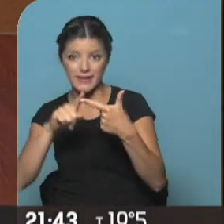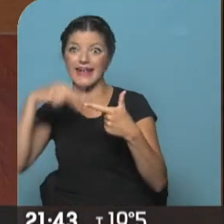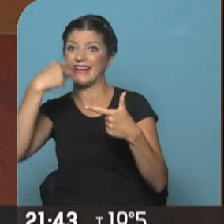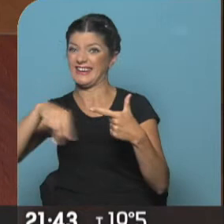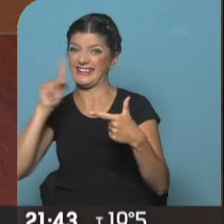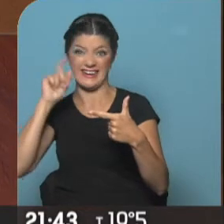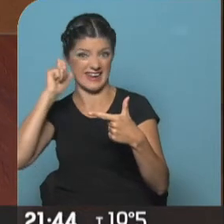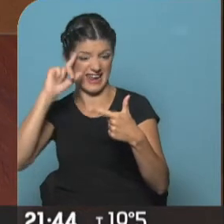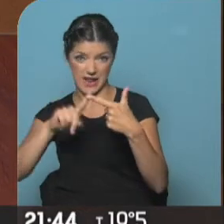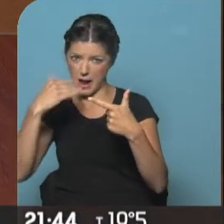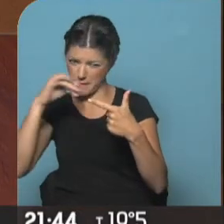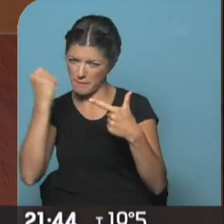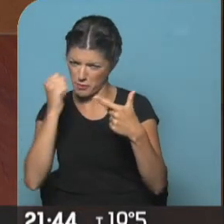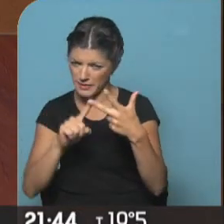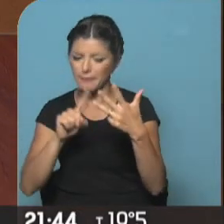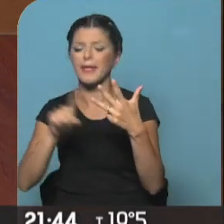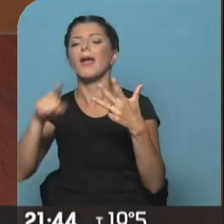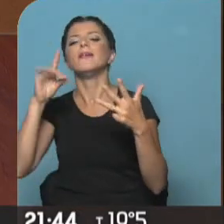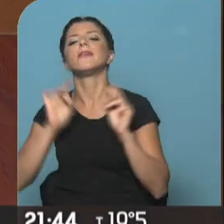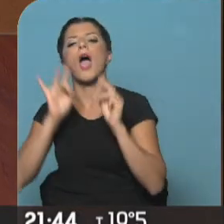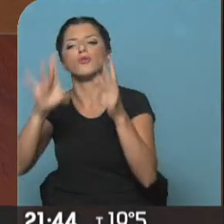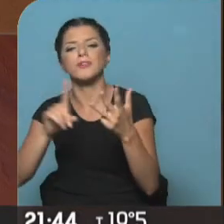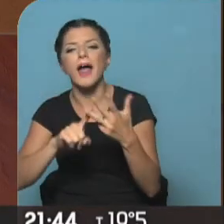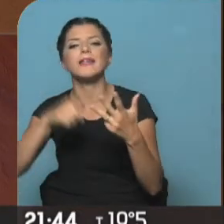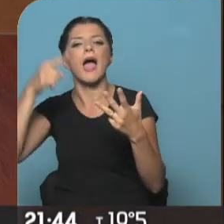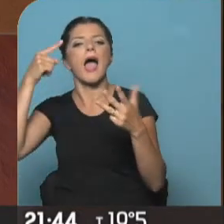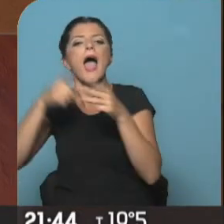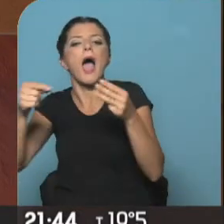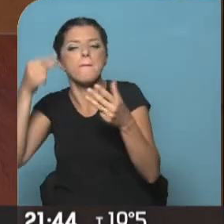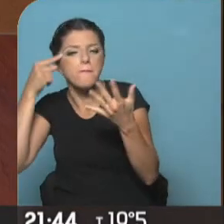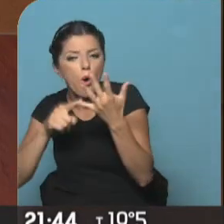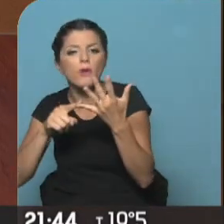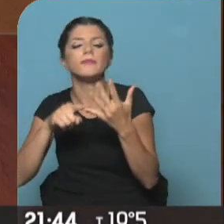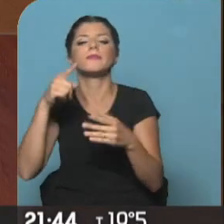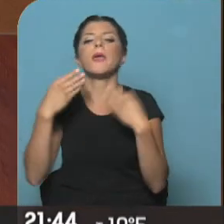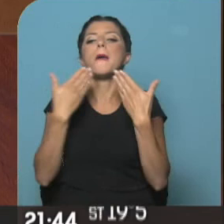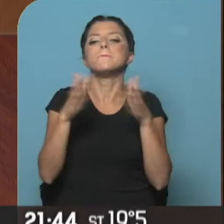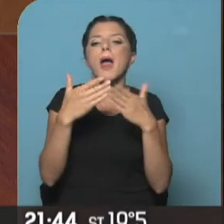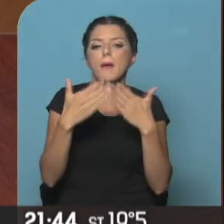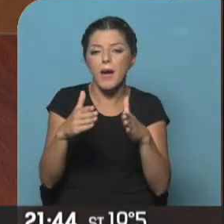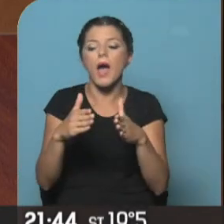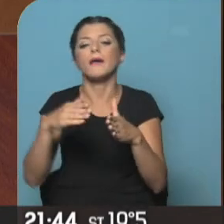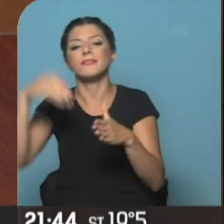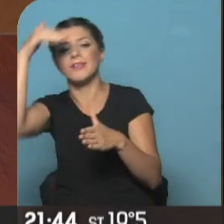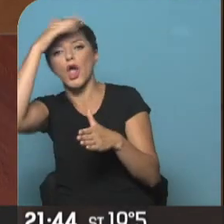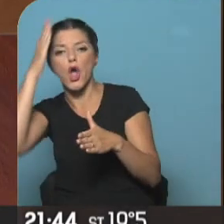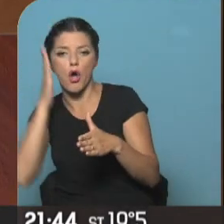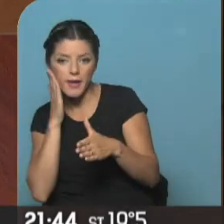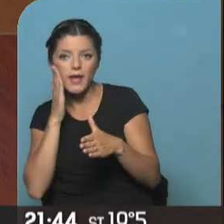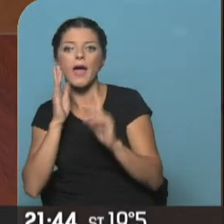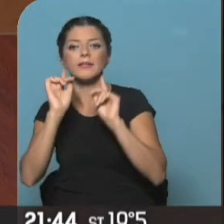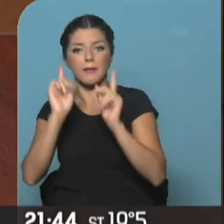copón, Australia, Japón, Panamá, Corea y Arabia. Allí tenemos los